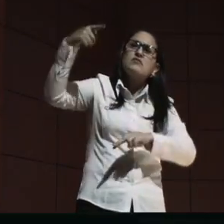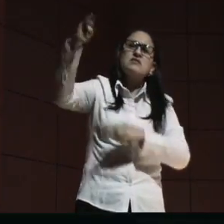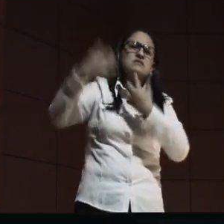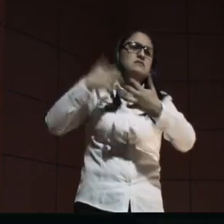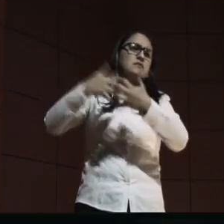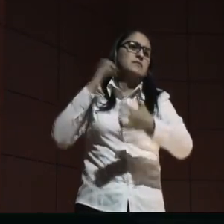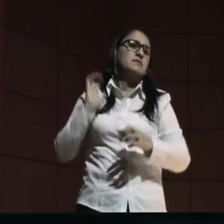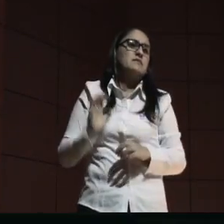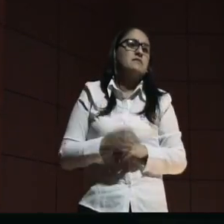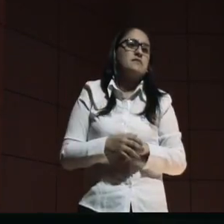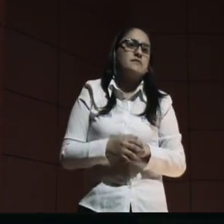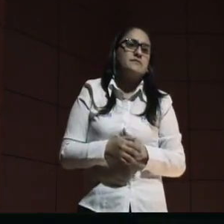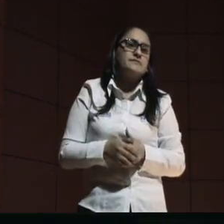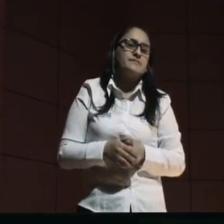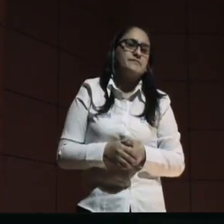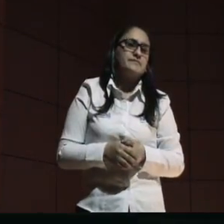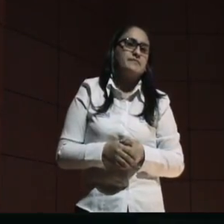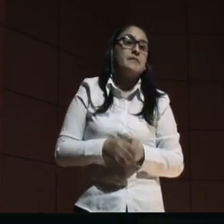sistema.